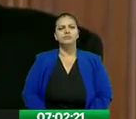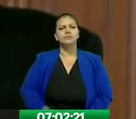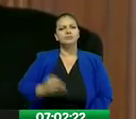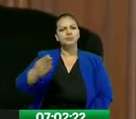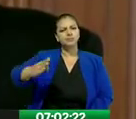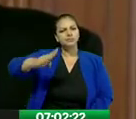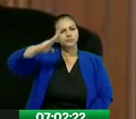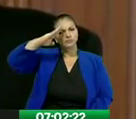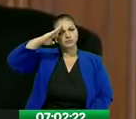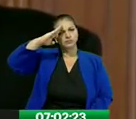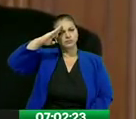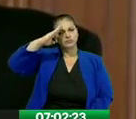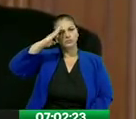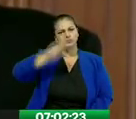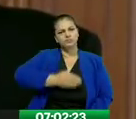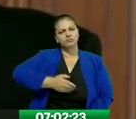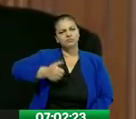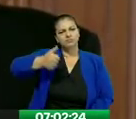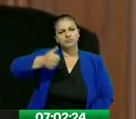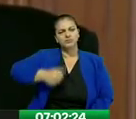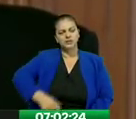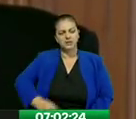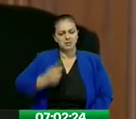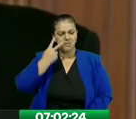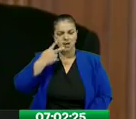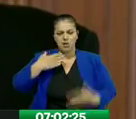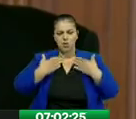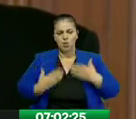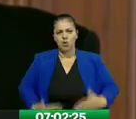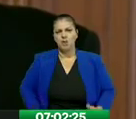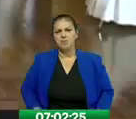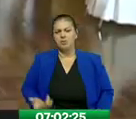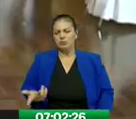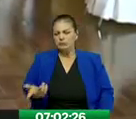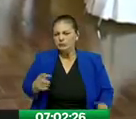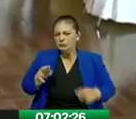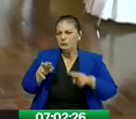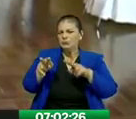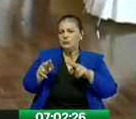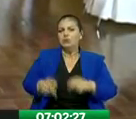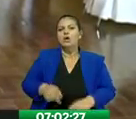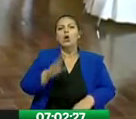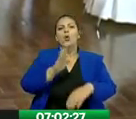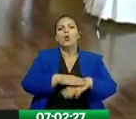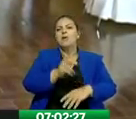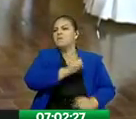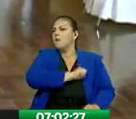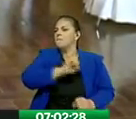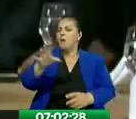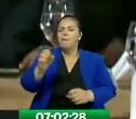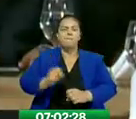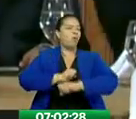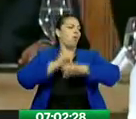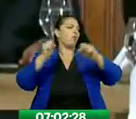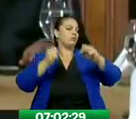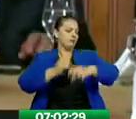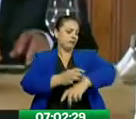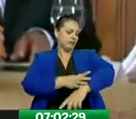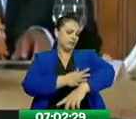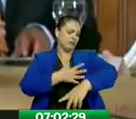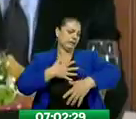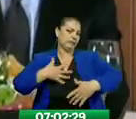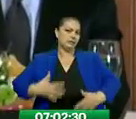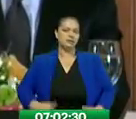afectados con amputación, quemaduras y heridas graves. Finalmente, el compromiso para seguir apoyando al gobierno